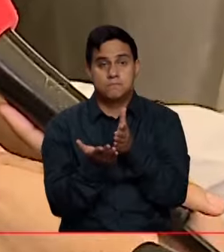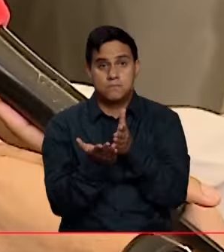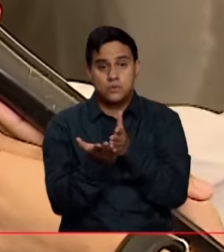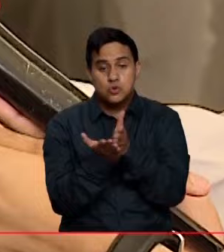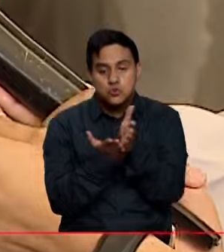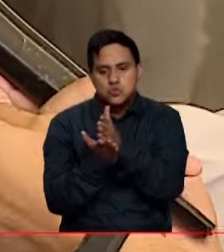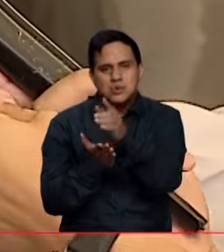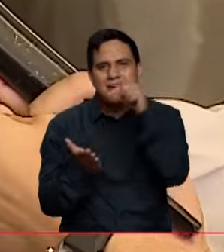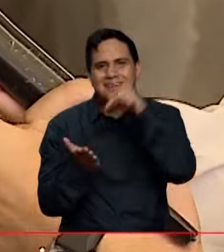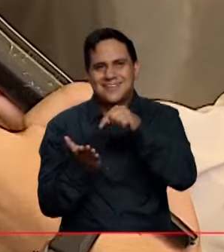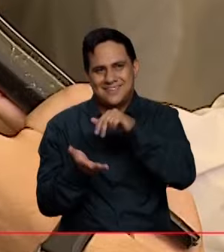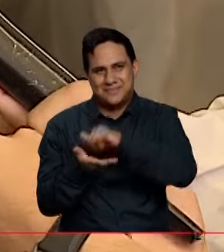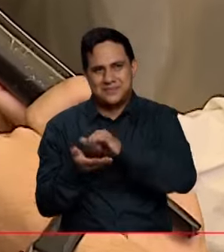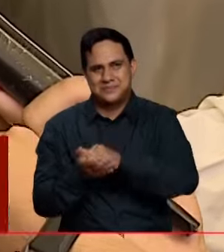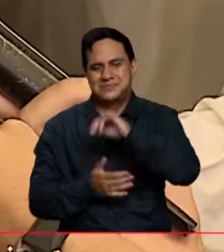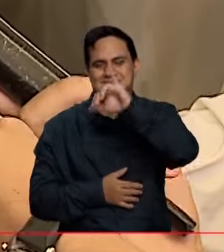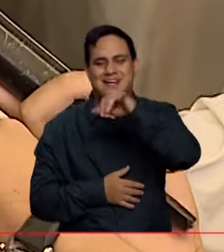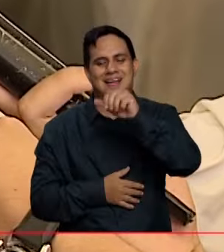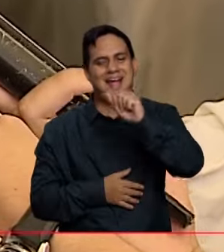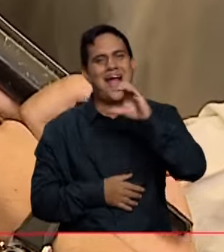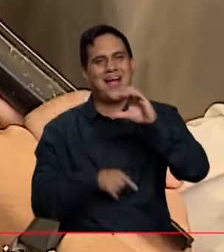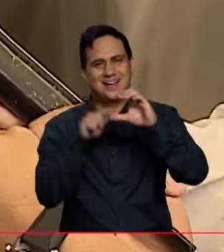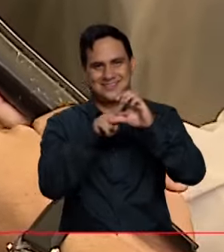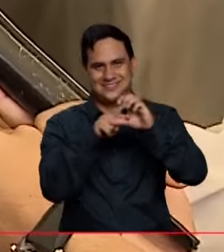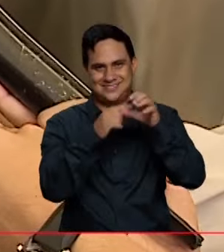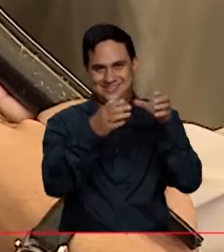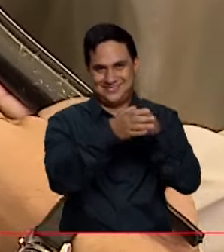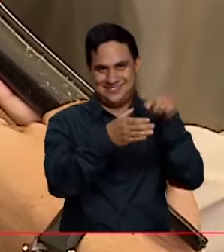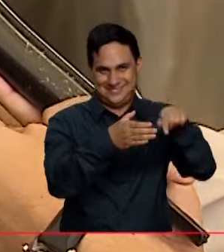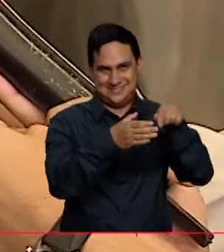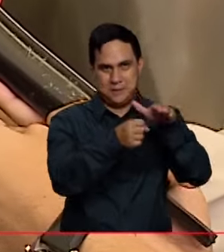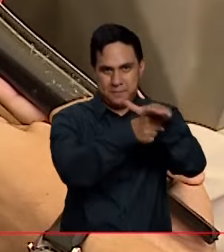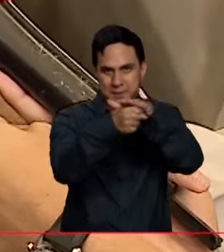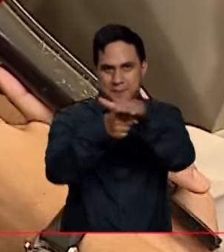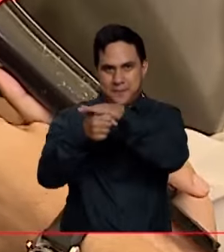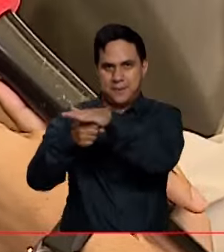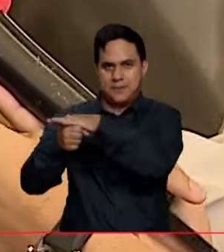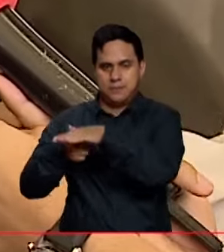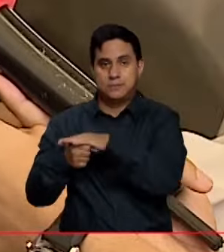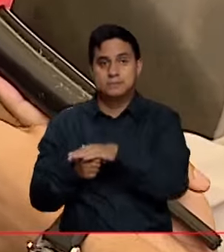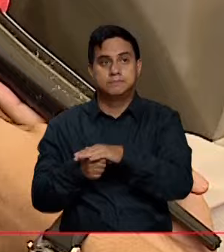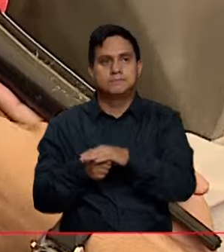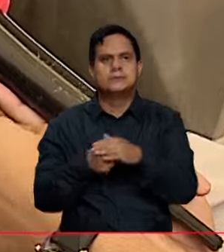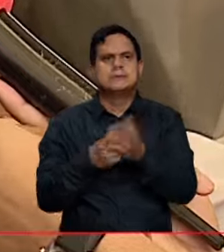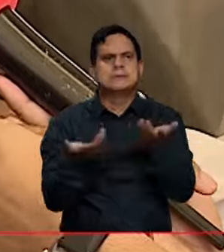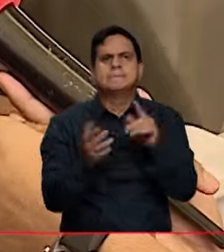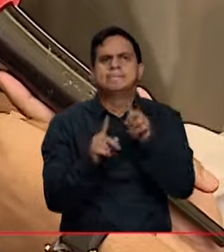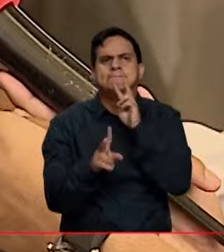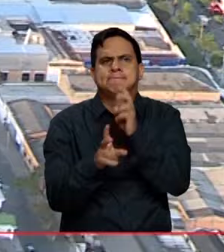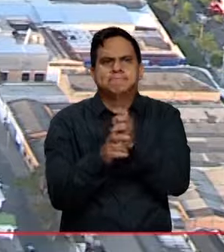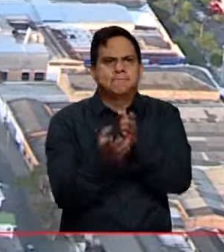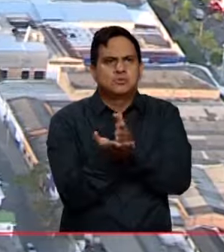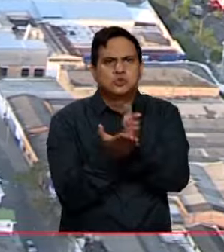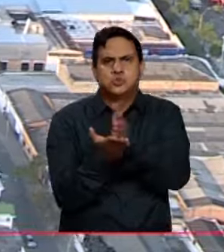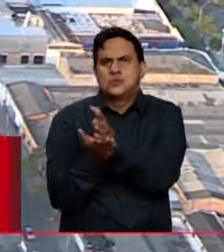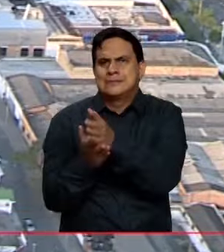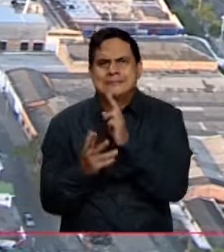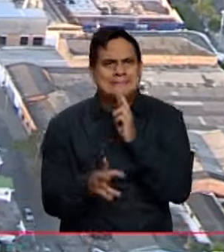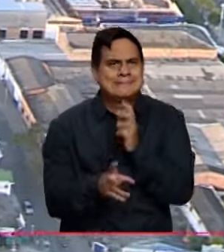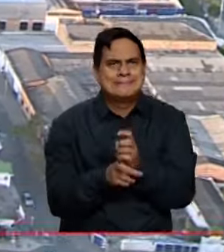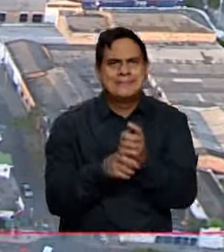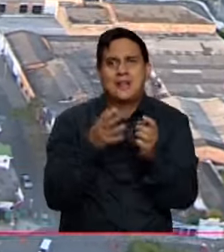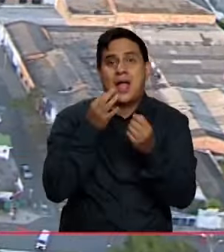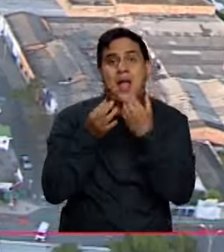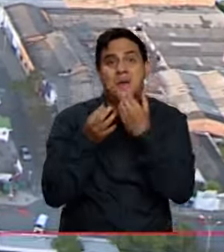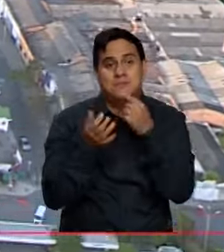juntas de acción comunal, que no existe esa ruta y pues es muy difícil para las mujeres del sector rural denunciar. El distrito